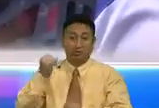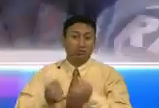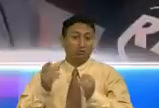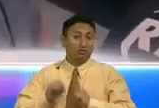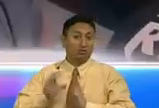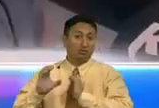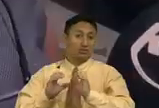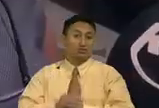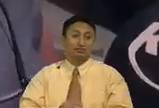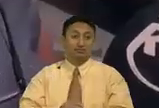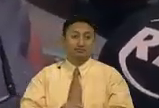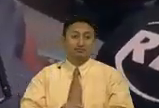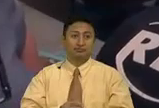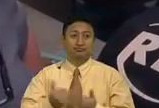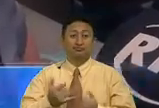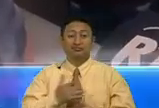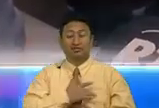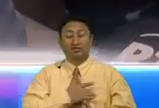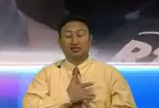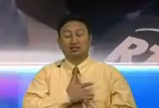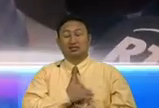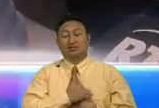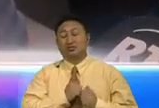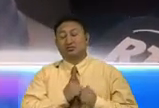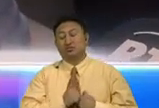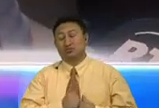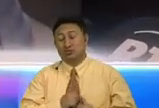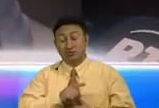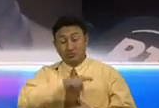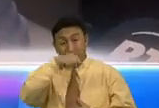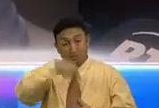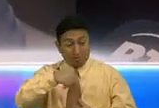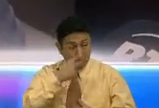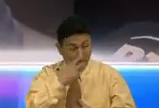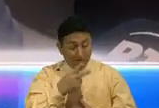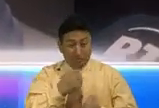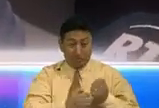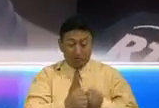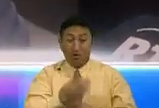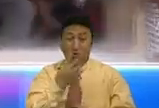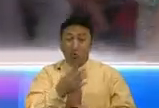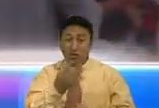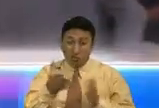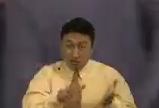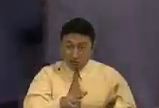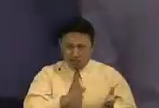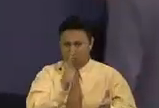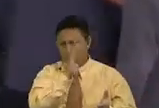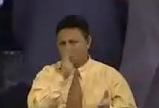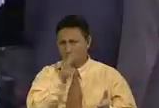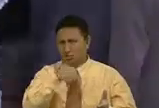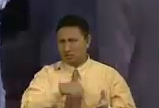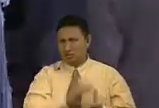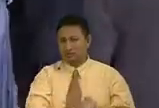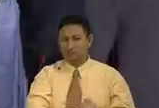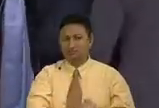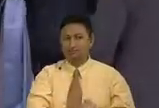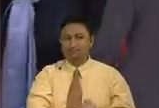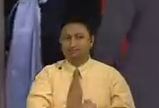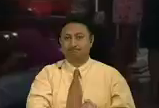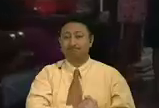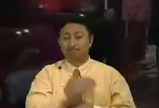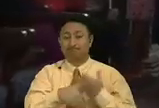él. Estamos muy dolidos. Nunca se había visto en Sinchal una desgracia así de 4 muertos. En las próximas horas se realizará una